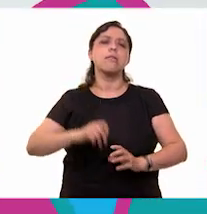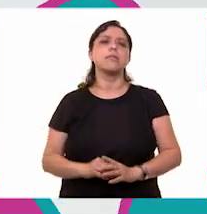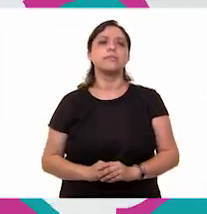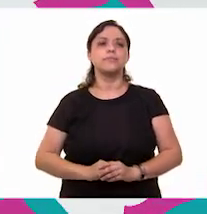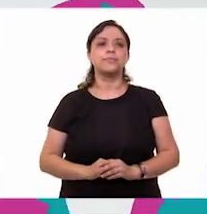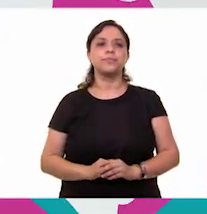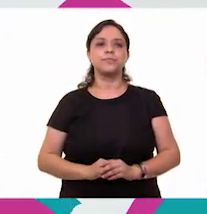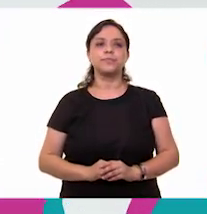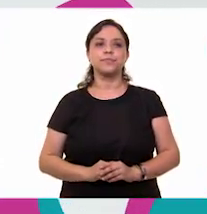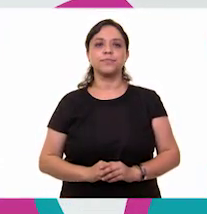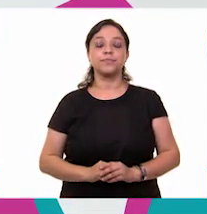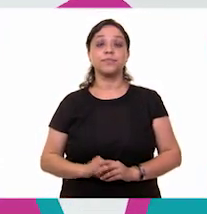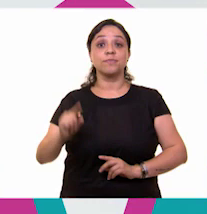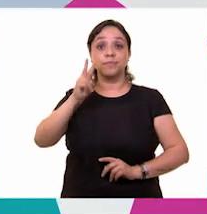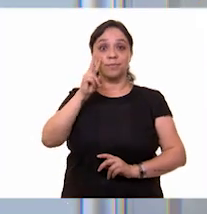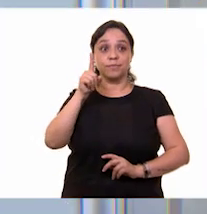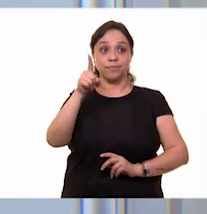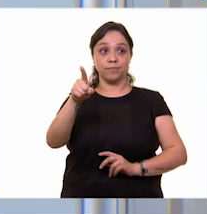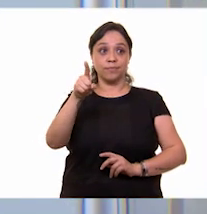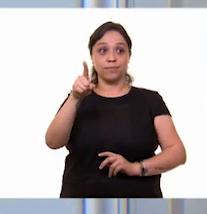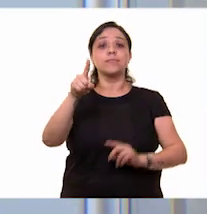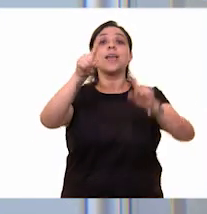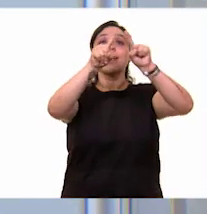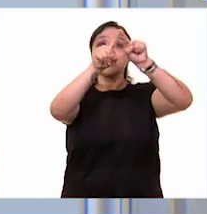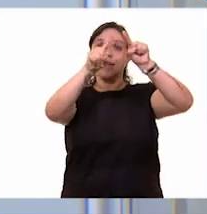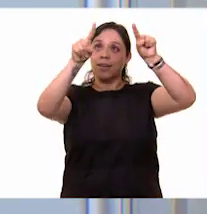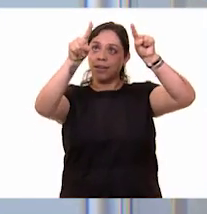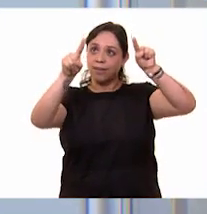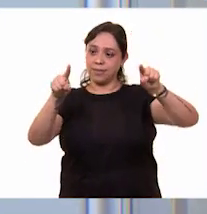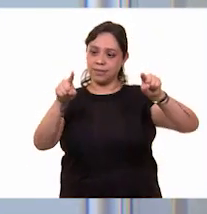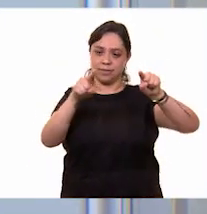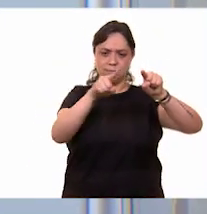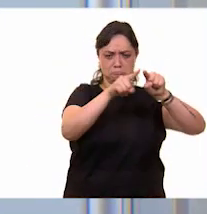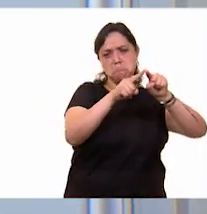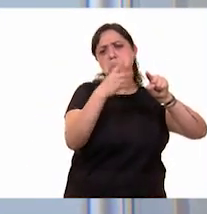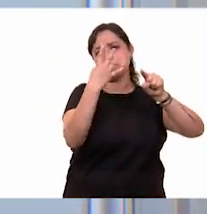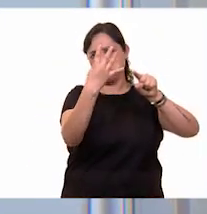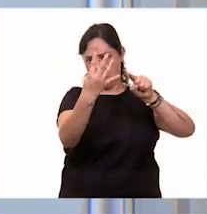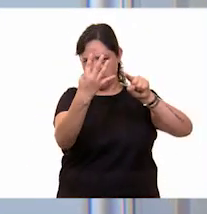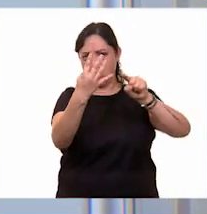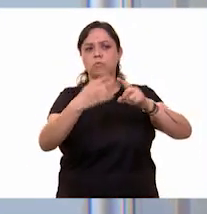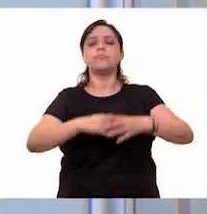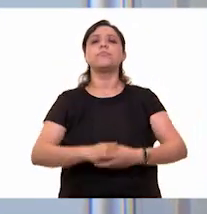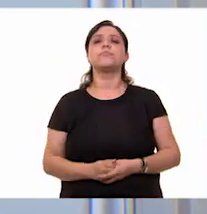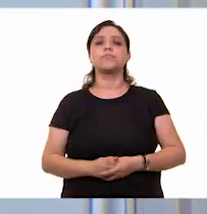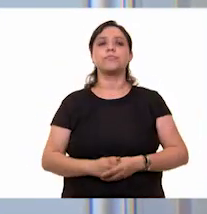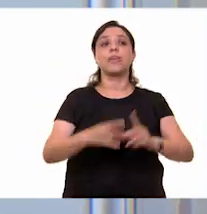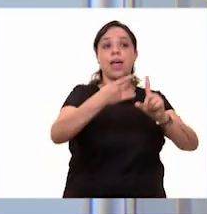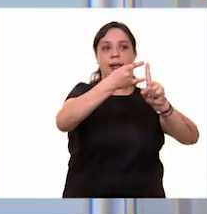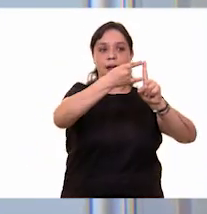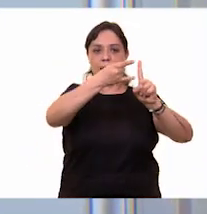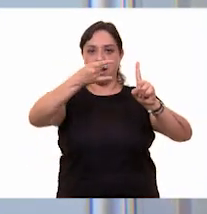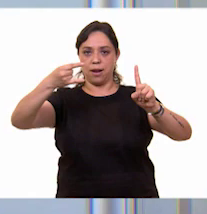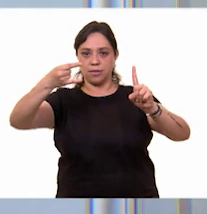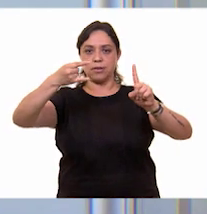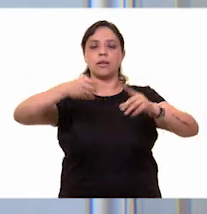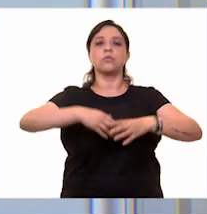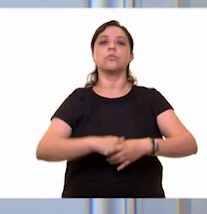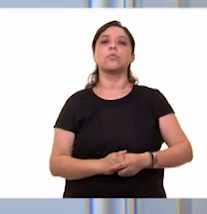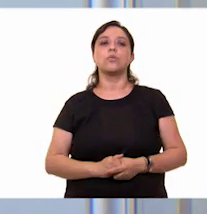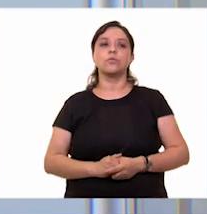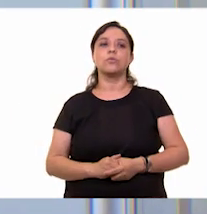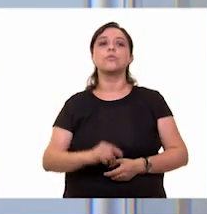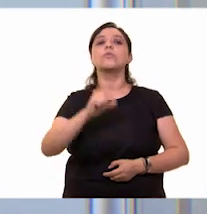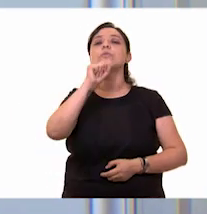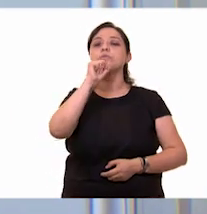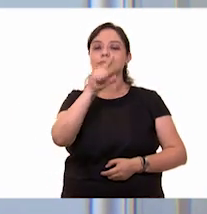Ah, veo que utilizaste un trapecio. Así es. Tiene cuatro lados. Un rectángulo. También